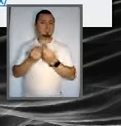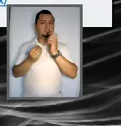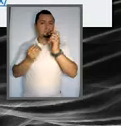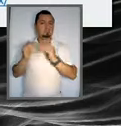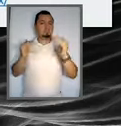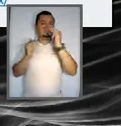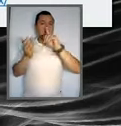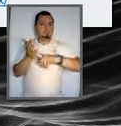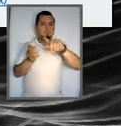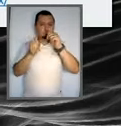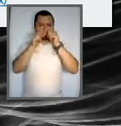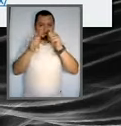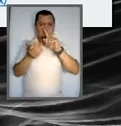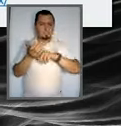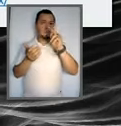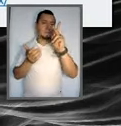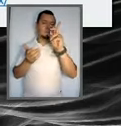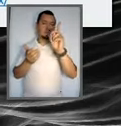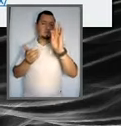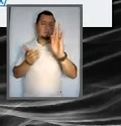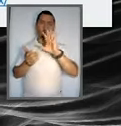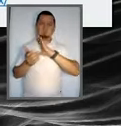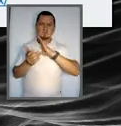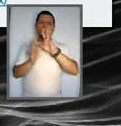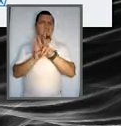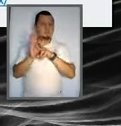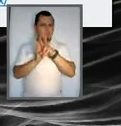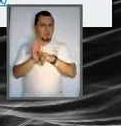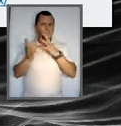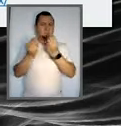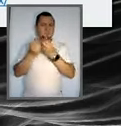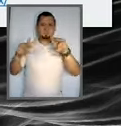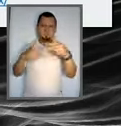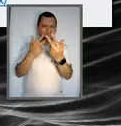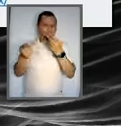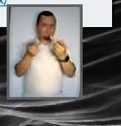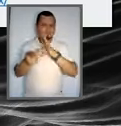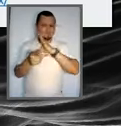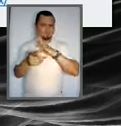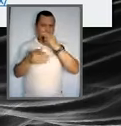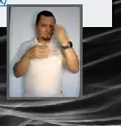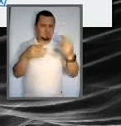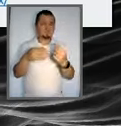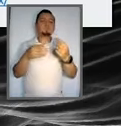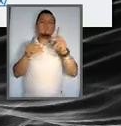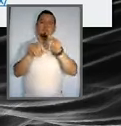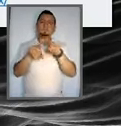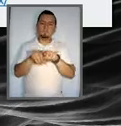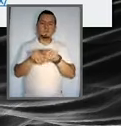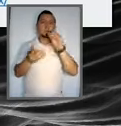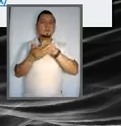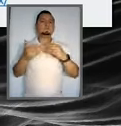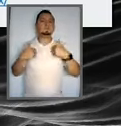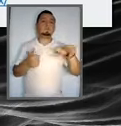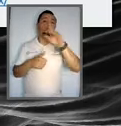hemos preocupado por hacerla en formato PDF, aunque hay videos y hay quizzes interactivos y demás. Es muy importante para nosotros entender